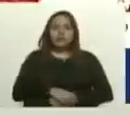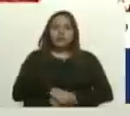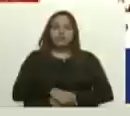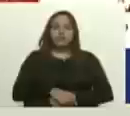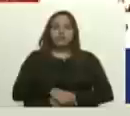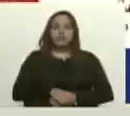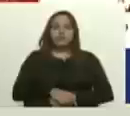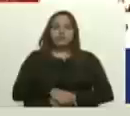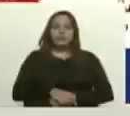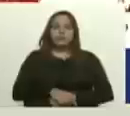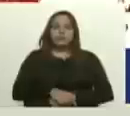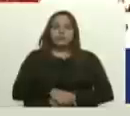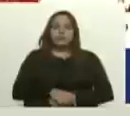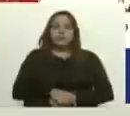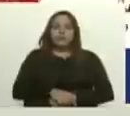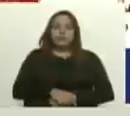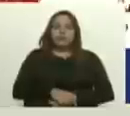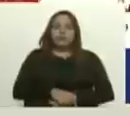que